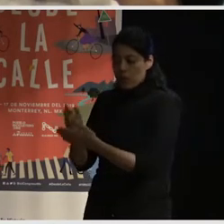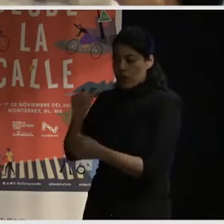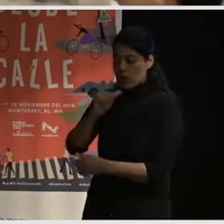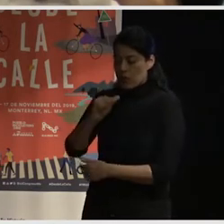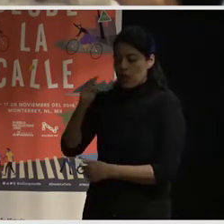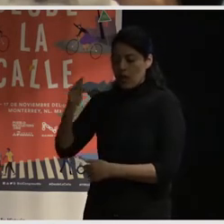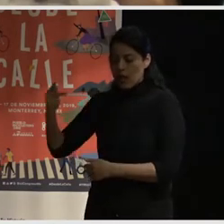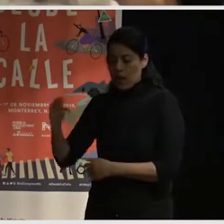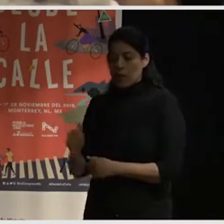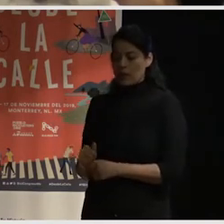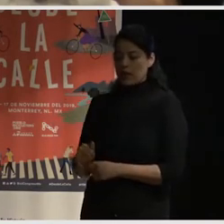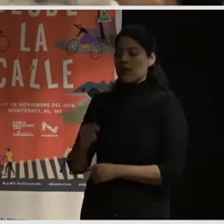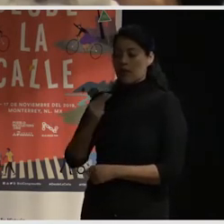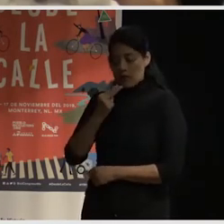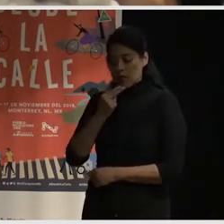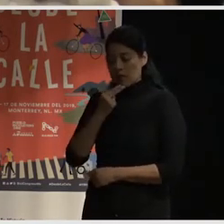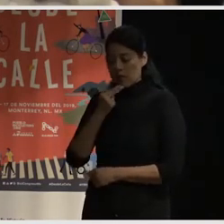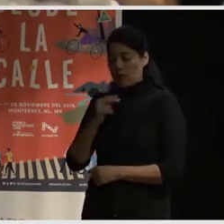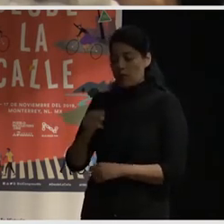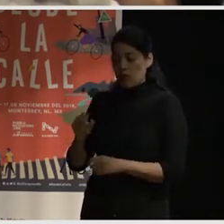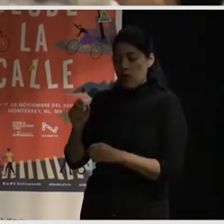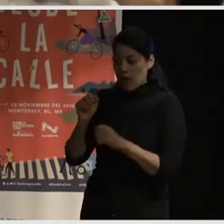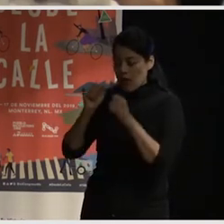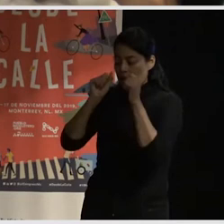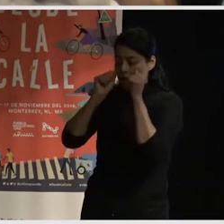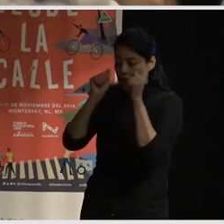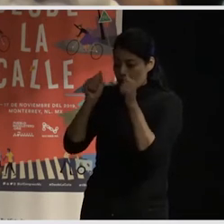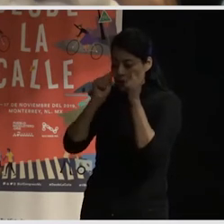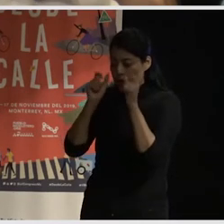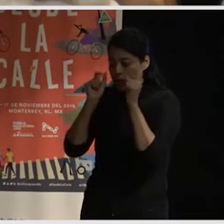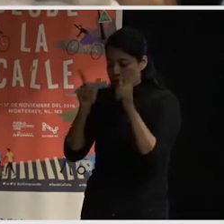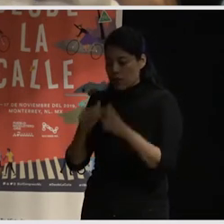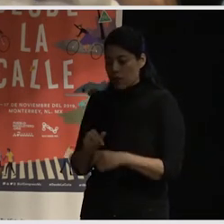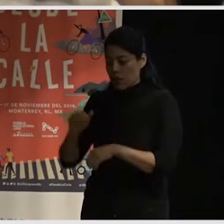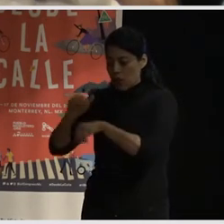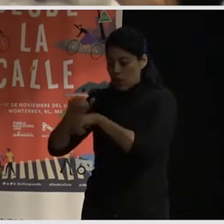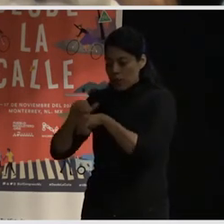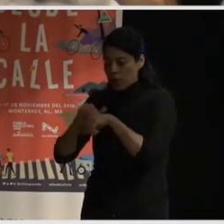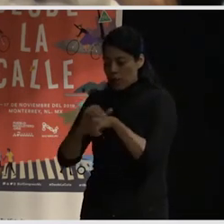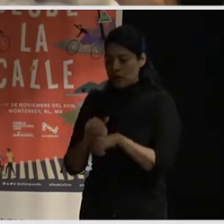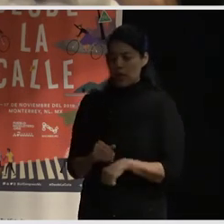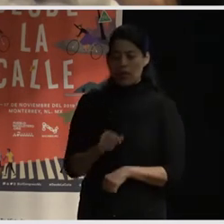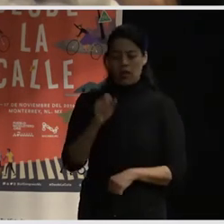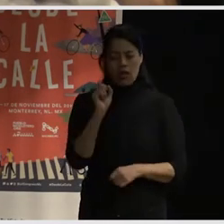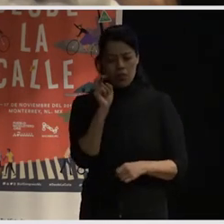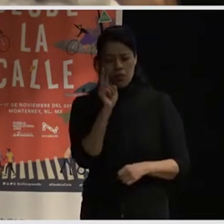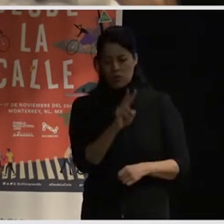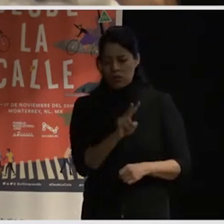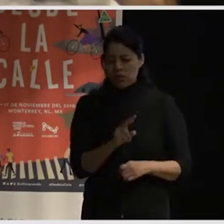servido para alertar este sin embargo hemos encontrado mucha resistencia por parte de algunas escuelas de ligas deportivas